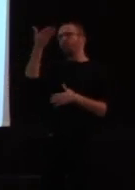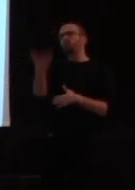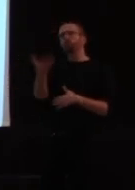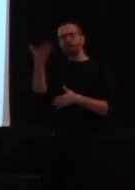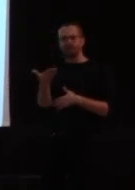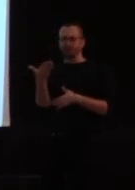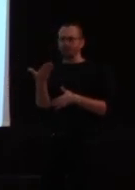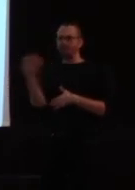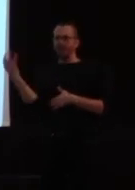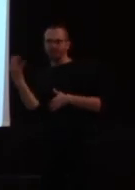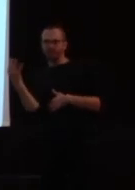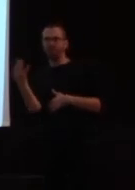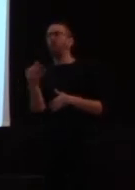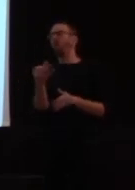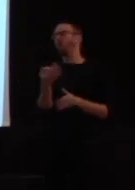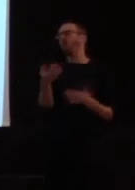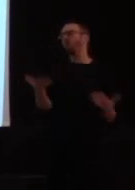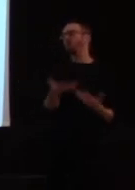tanto.